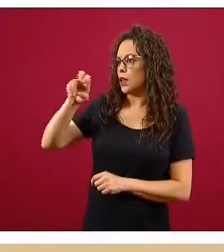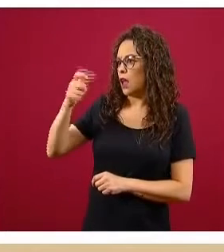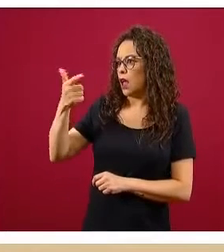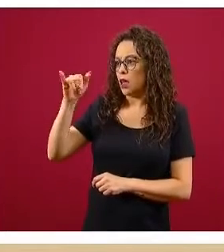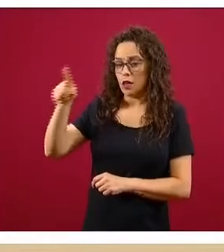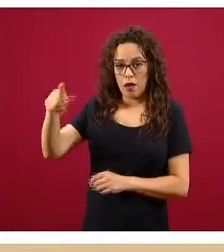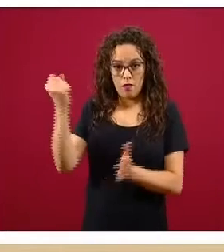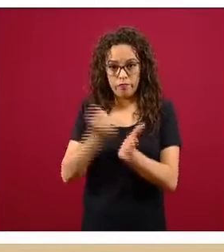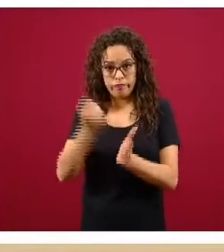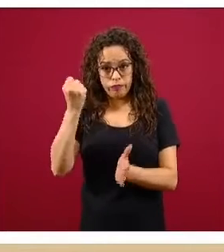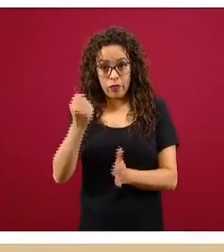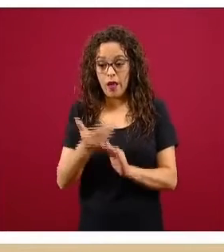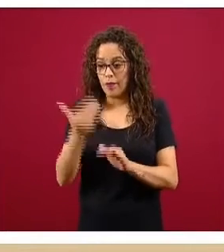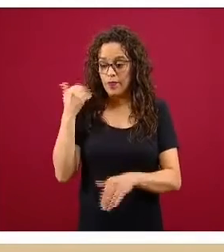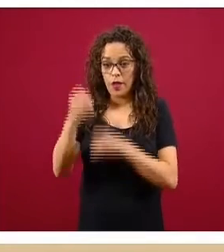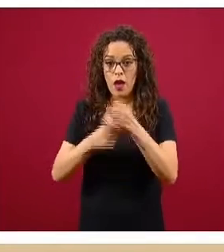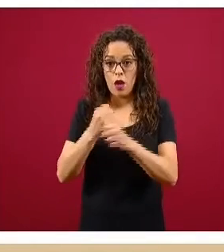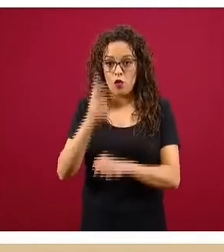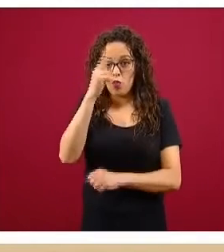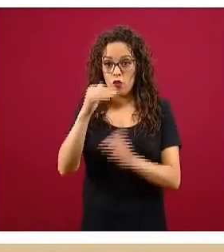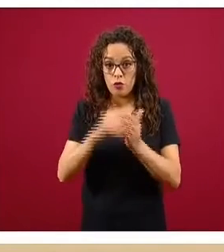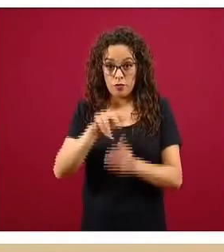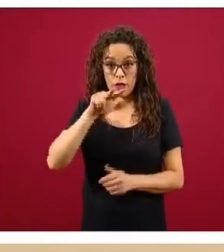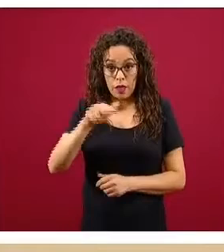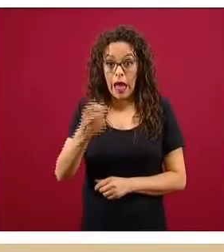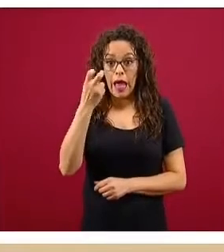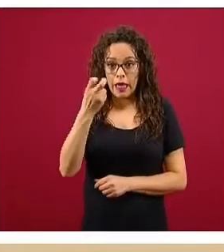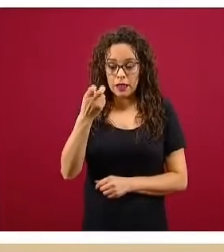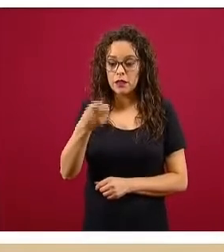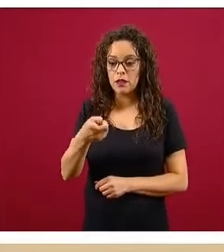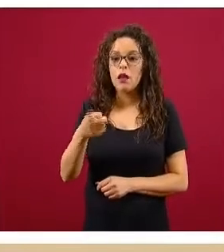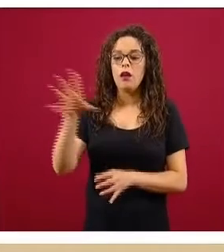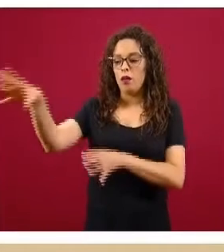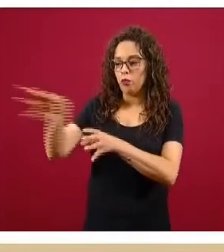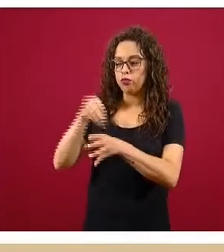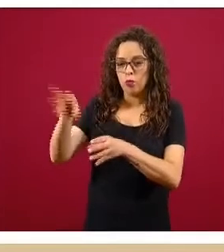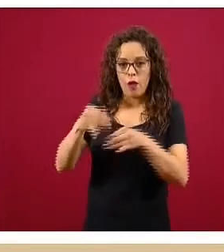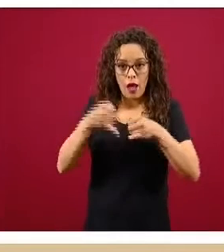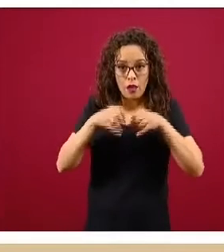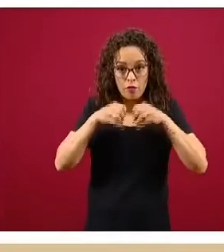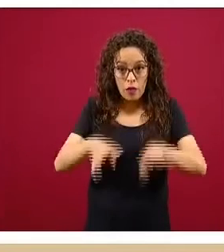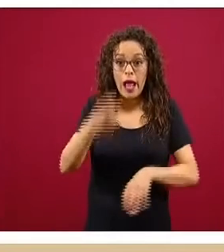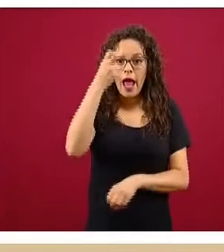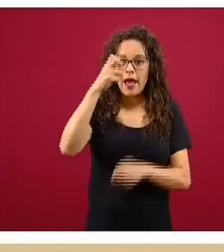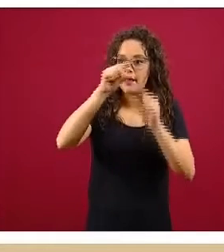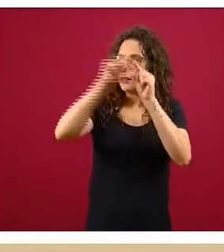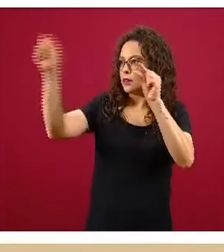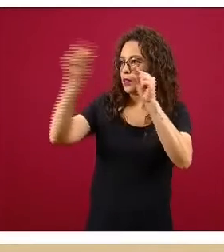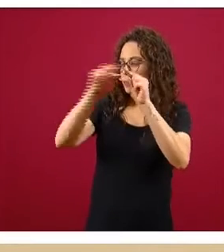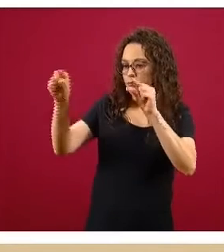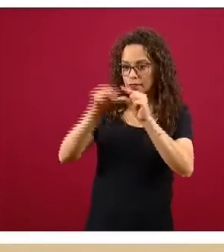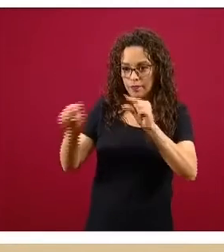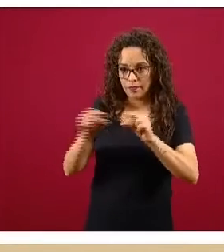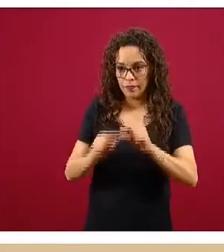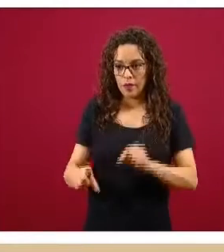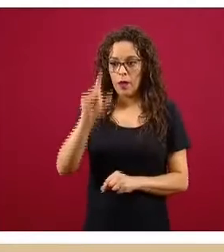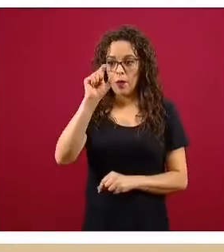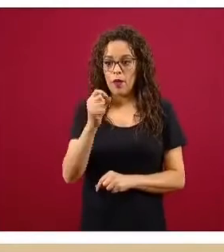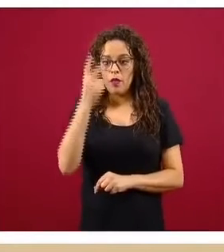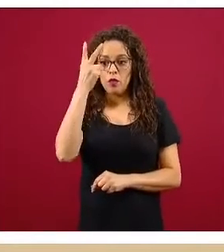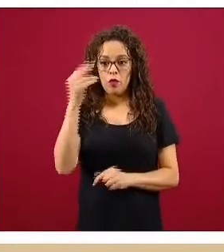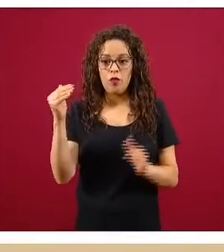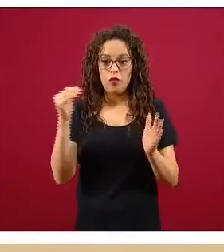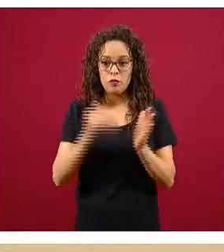del 2018, y estas son las estadísticas del 2018. De las 722.611 muertes que hubo